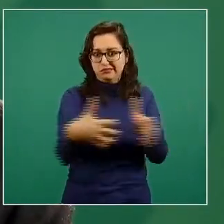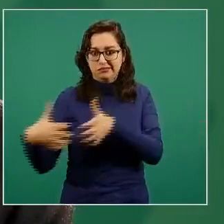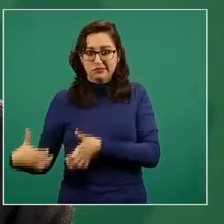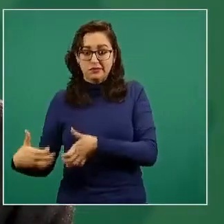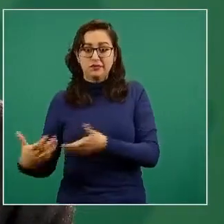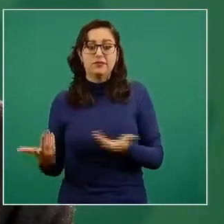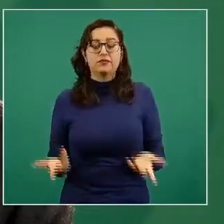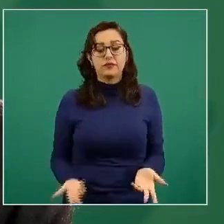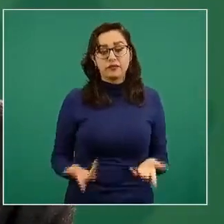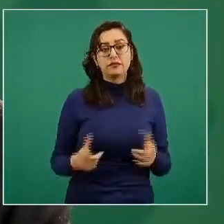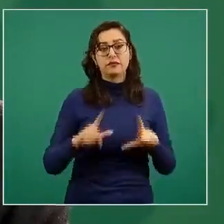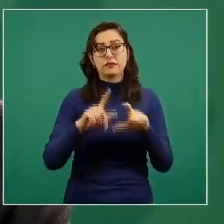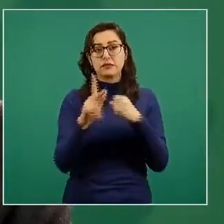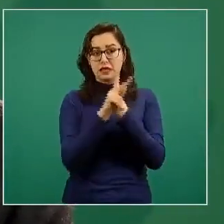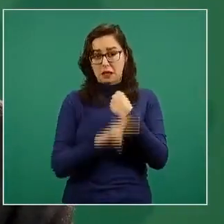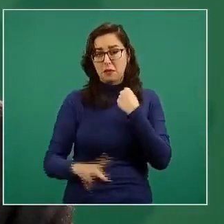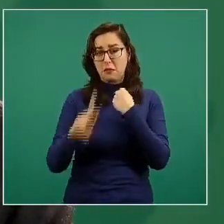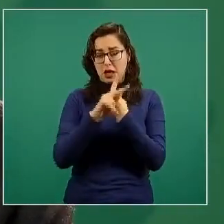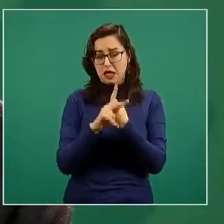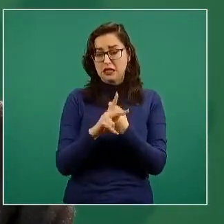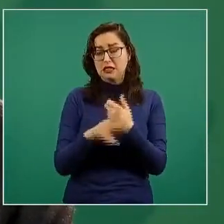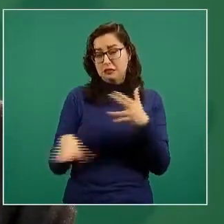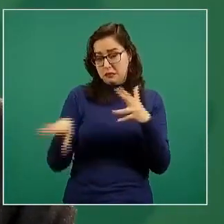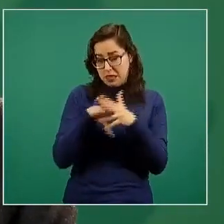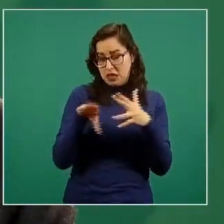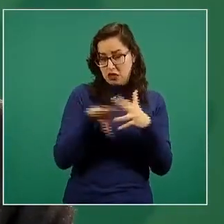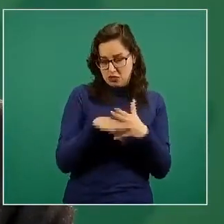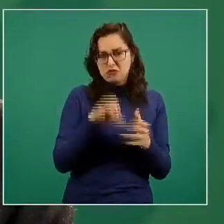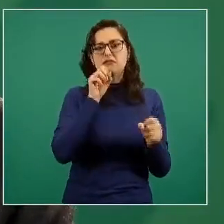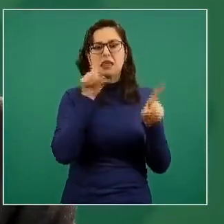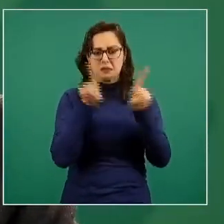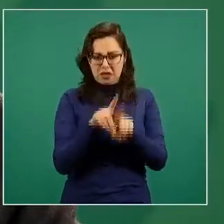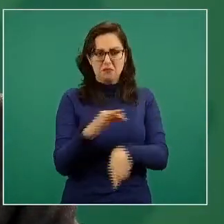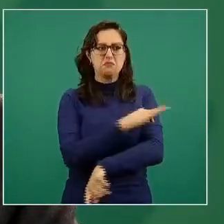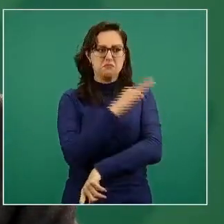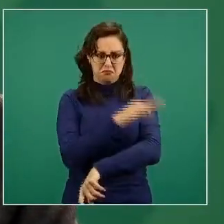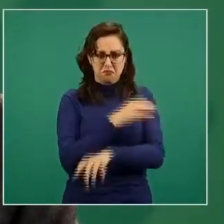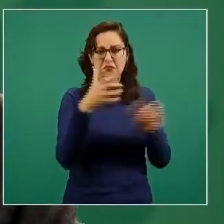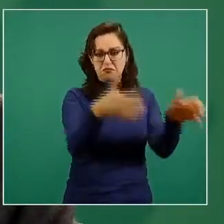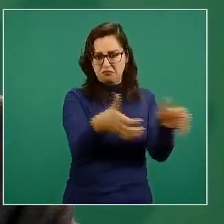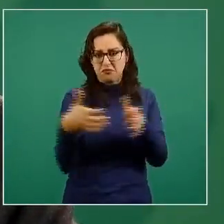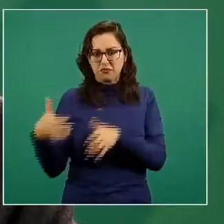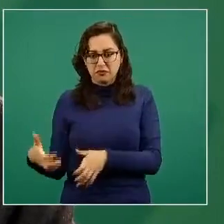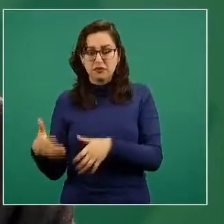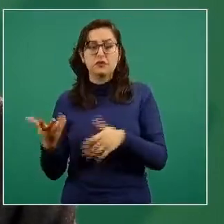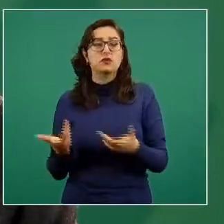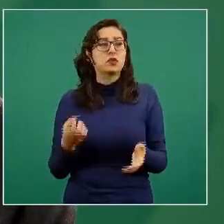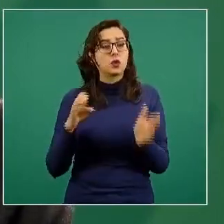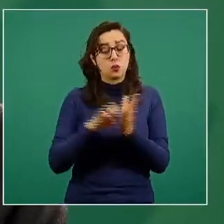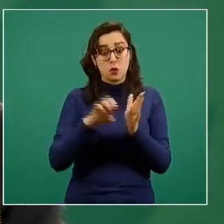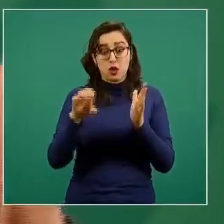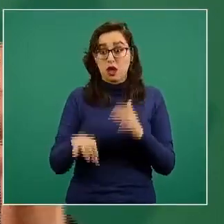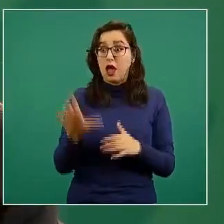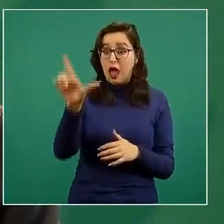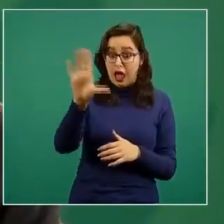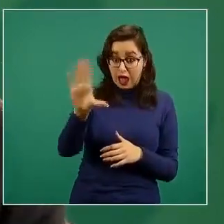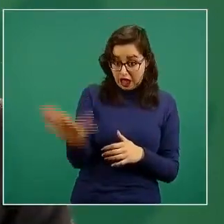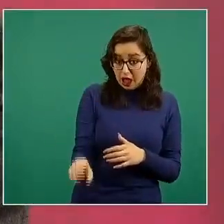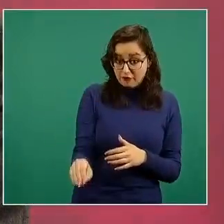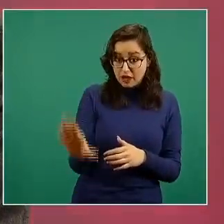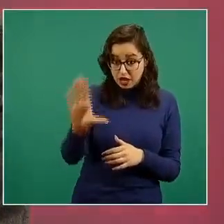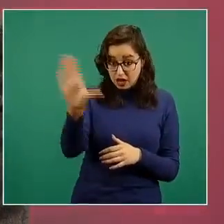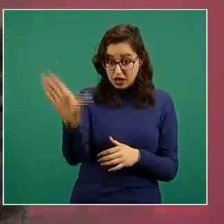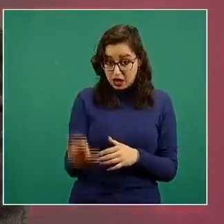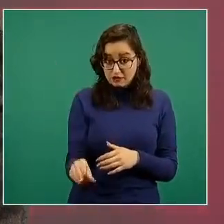ingresos medios la tuvieron después y muchos otros, por ejemplo, el continente africano, particularmente